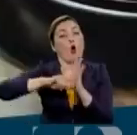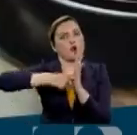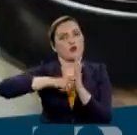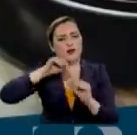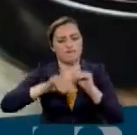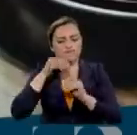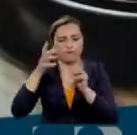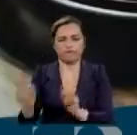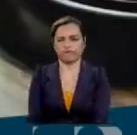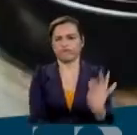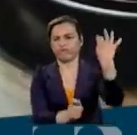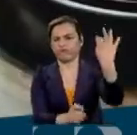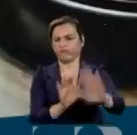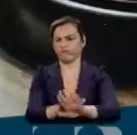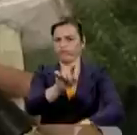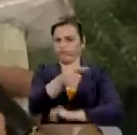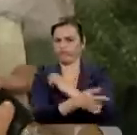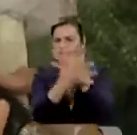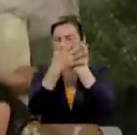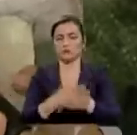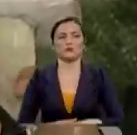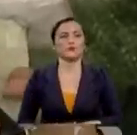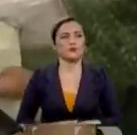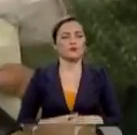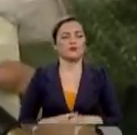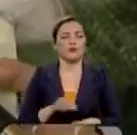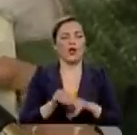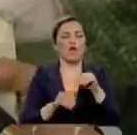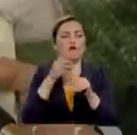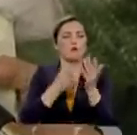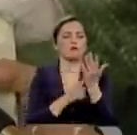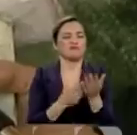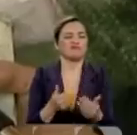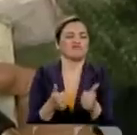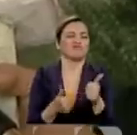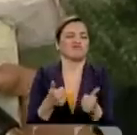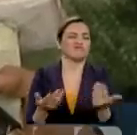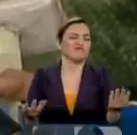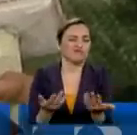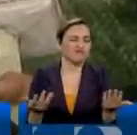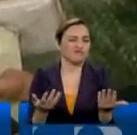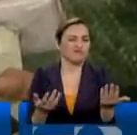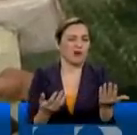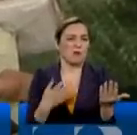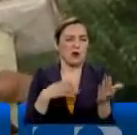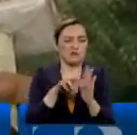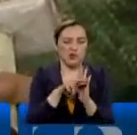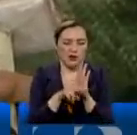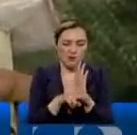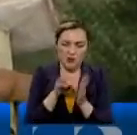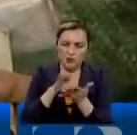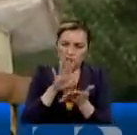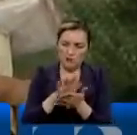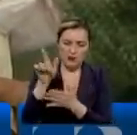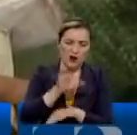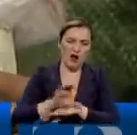informe de Contraloría con indicios de responsabilidad. Hay un informe que analiza cuál es eran los parámetros mínimos y máximos del campo de